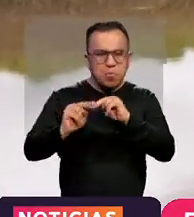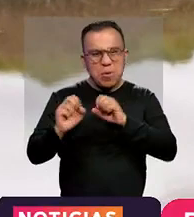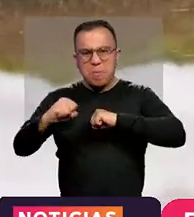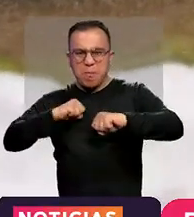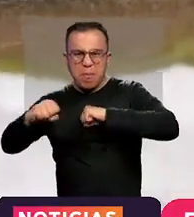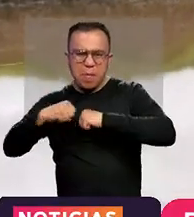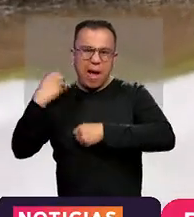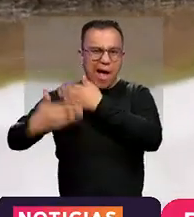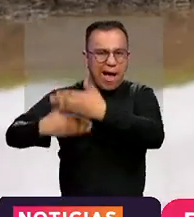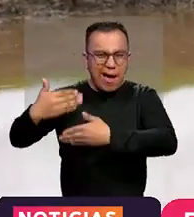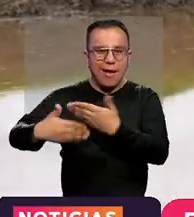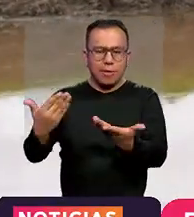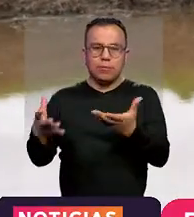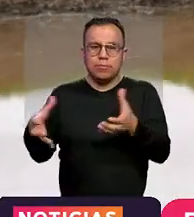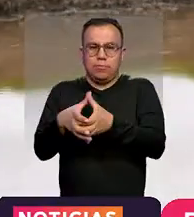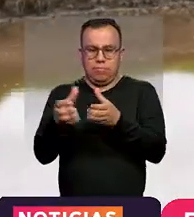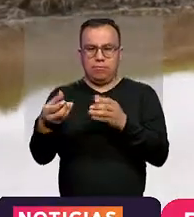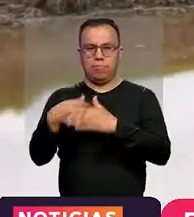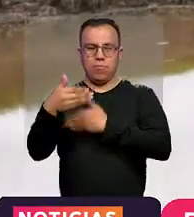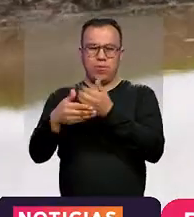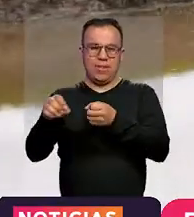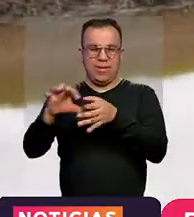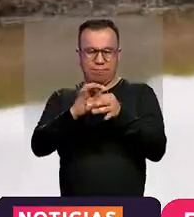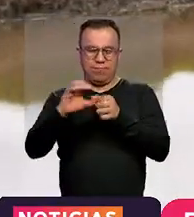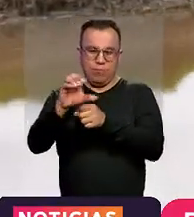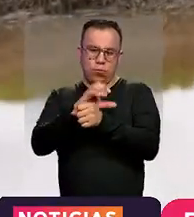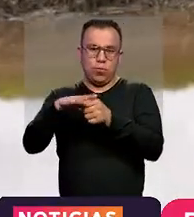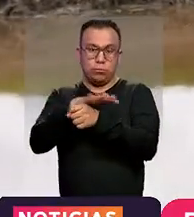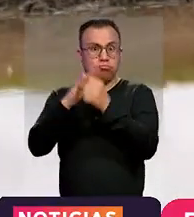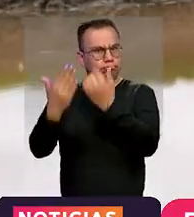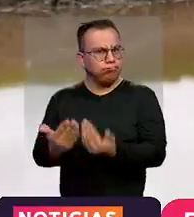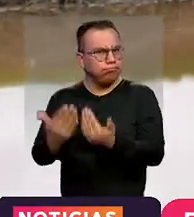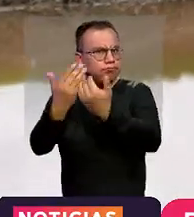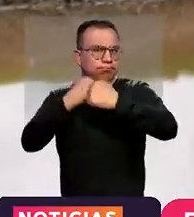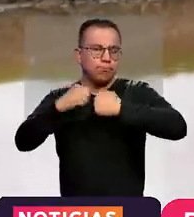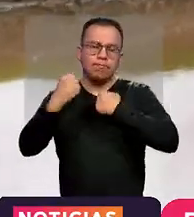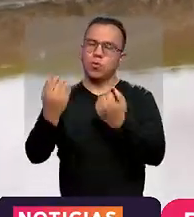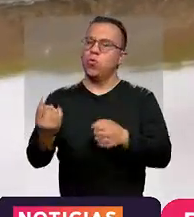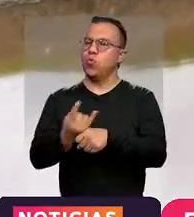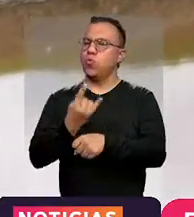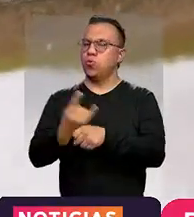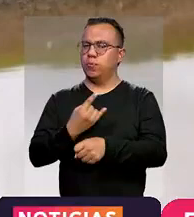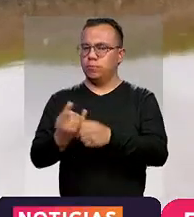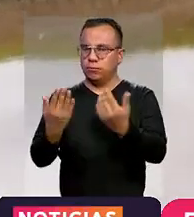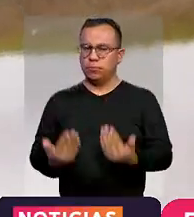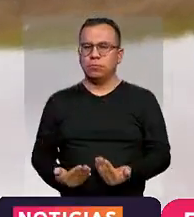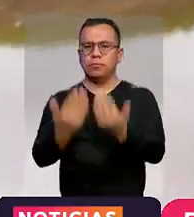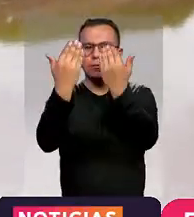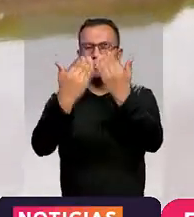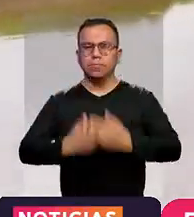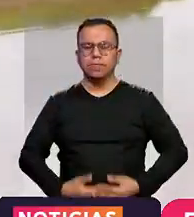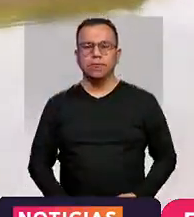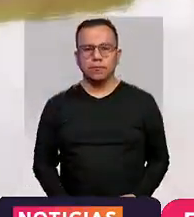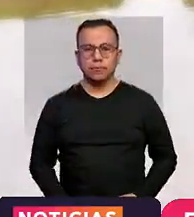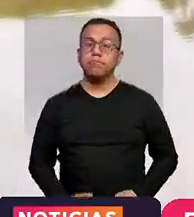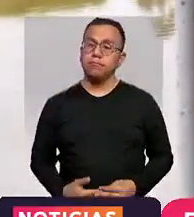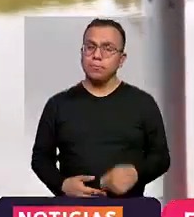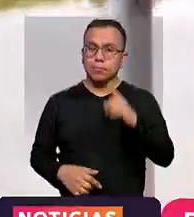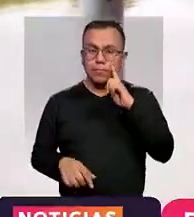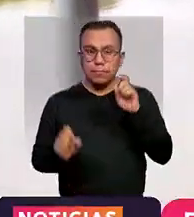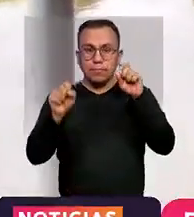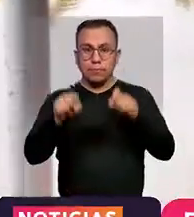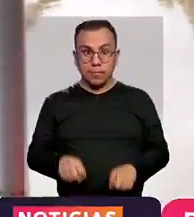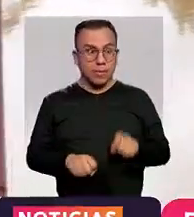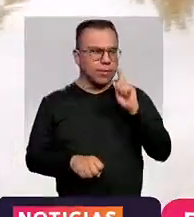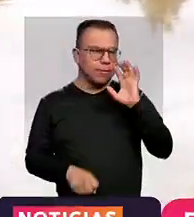que ha adelantado la Corporación Autónoma Regional han servido, son útiles, y por supuesto poder